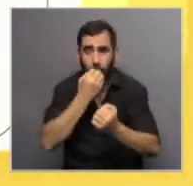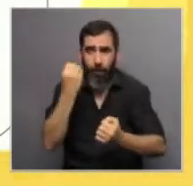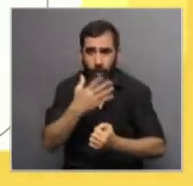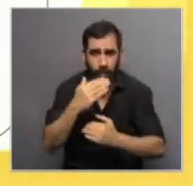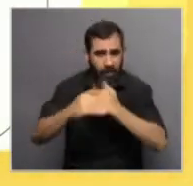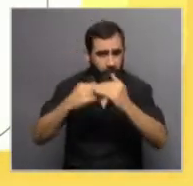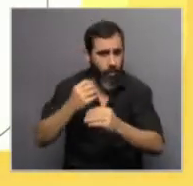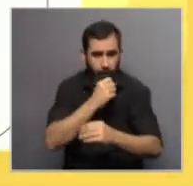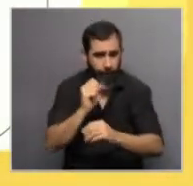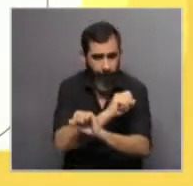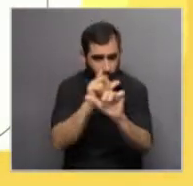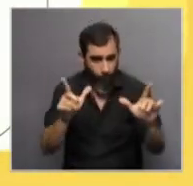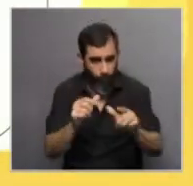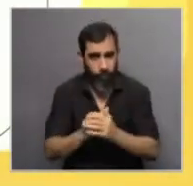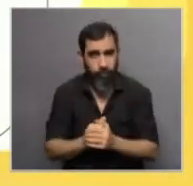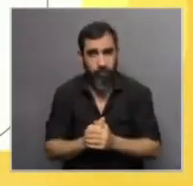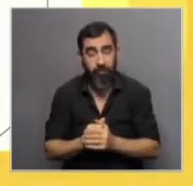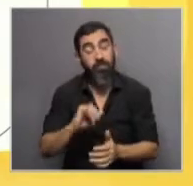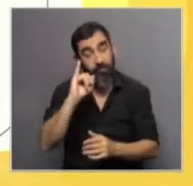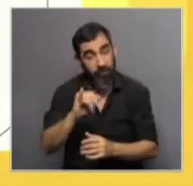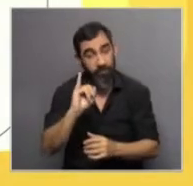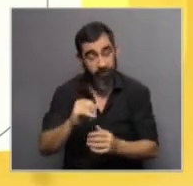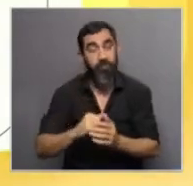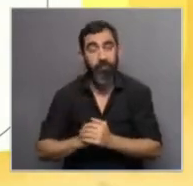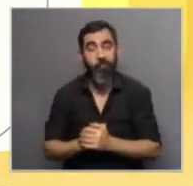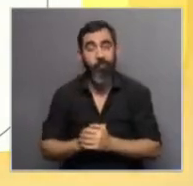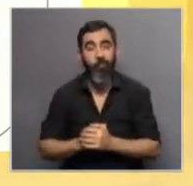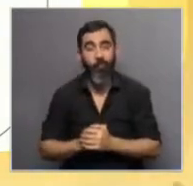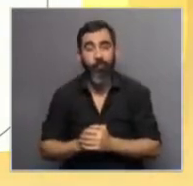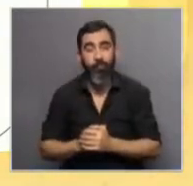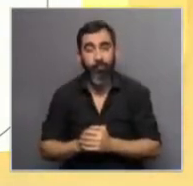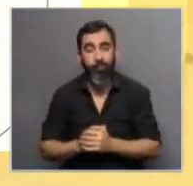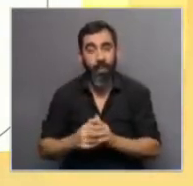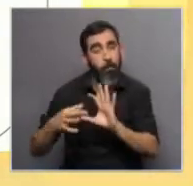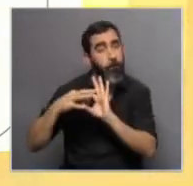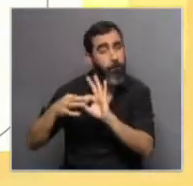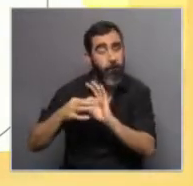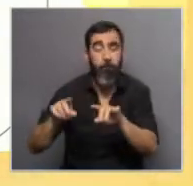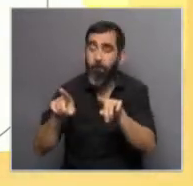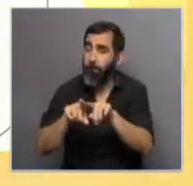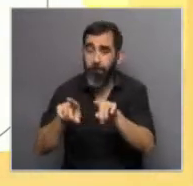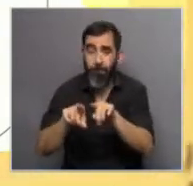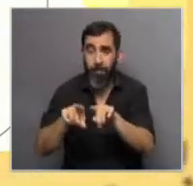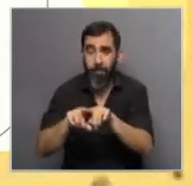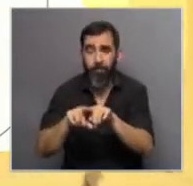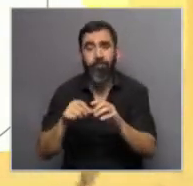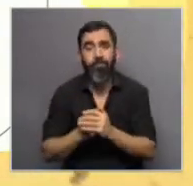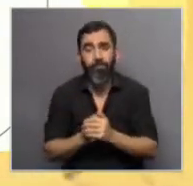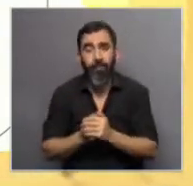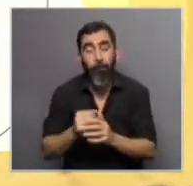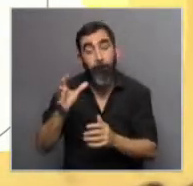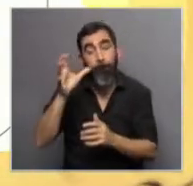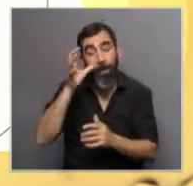correcto? Sí, es correcto. Se correlaciona bien el